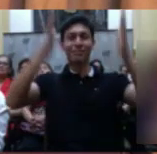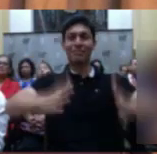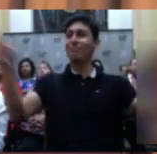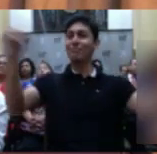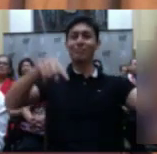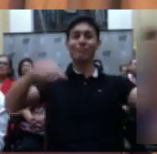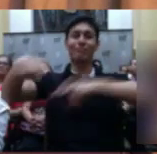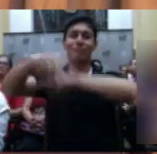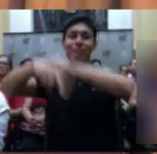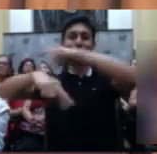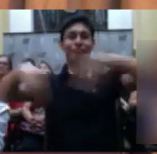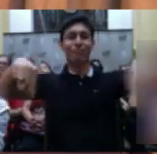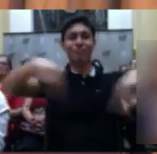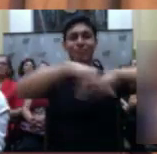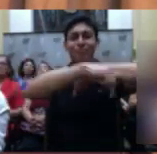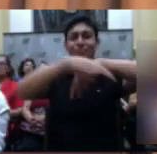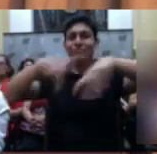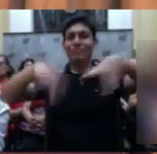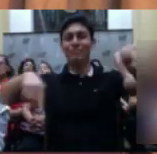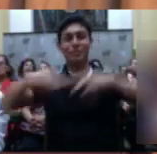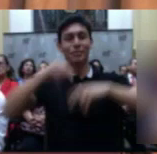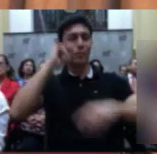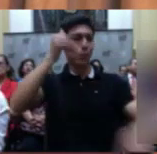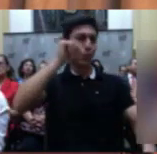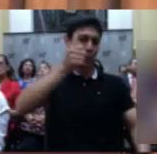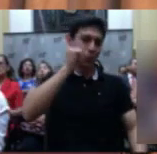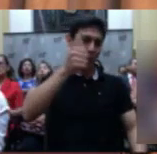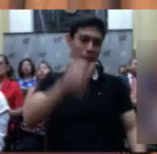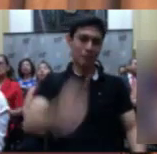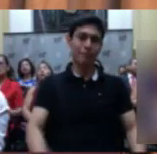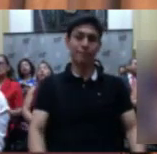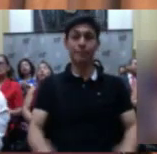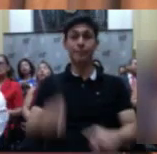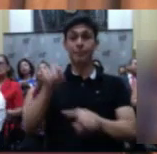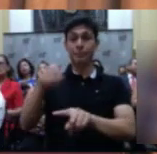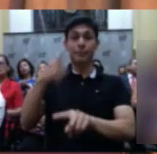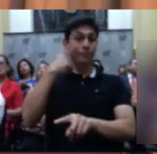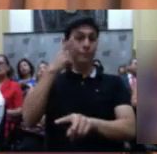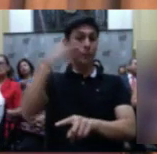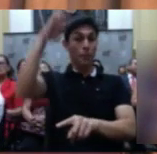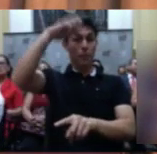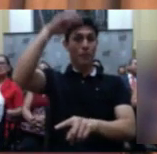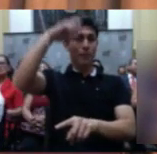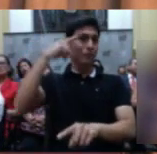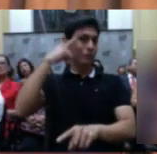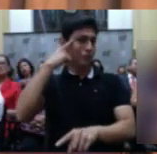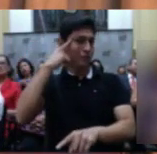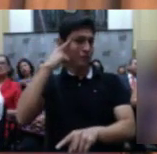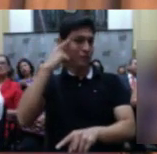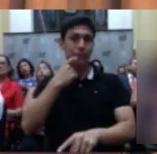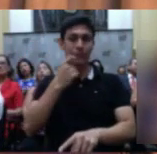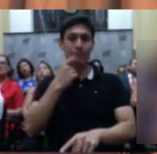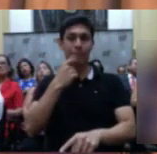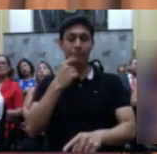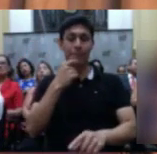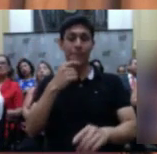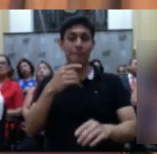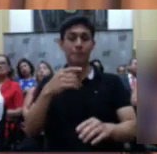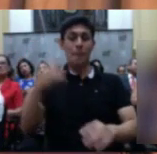diariamente. Hay un conocido proverbio chino que dice: aquel que piensa mucho antes de dar un